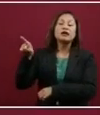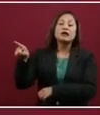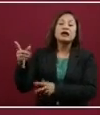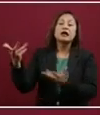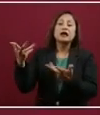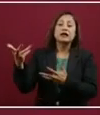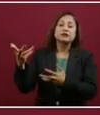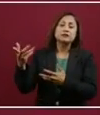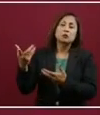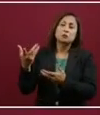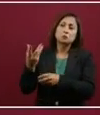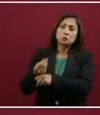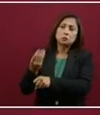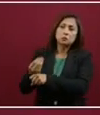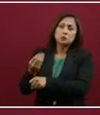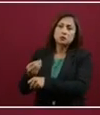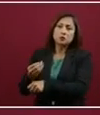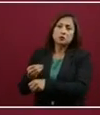de muebles,